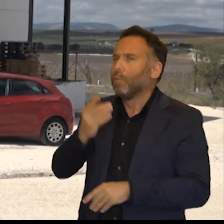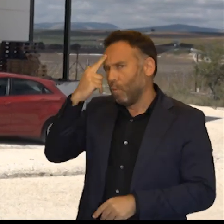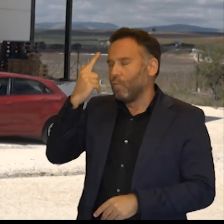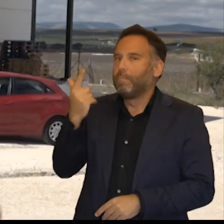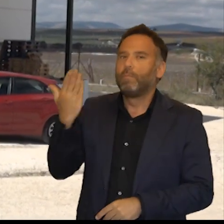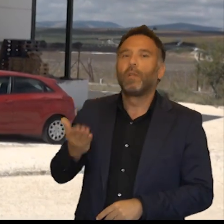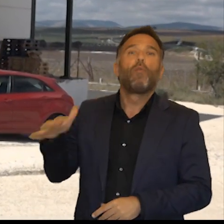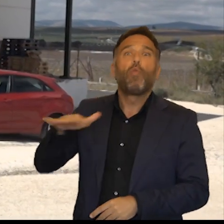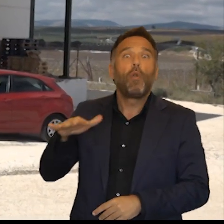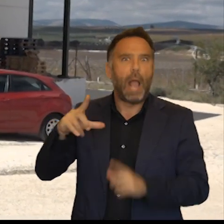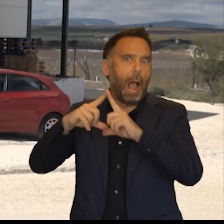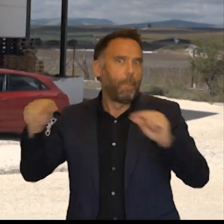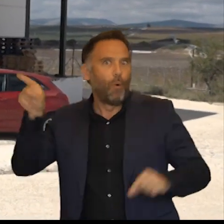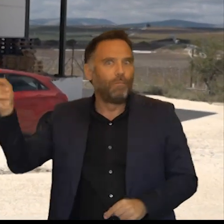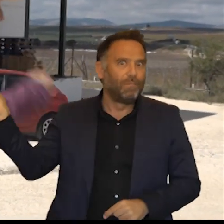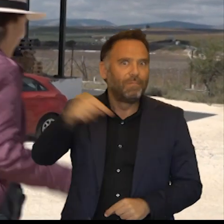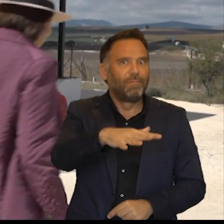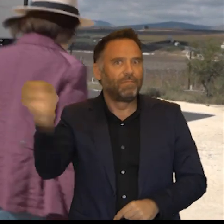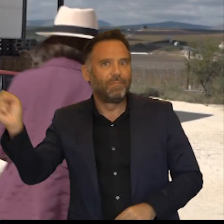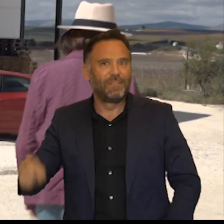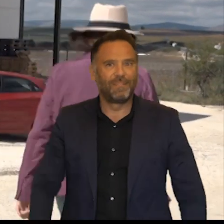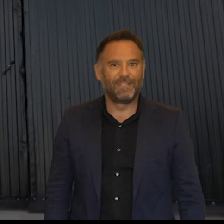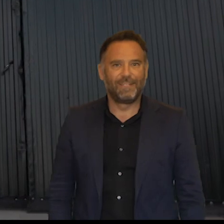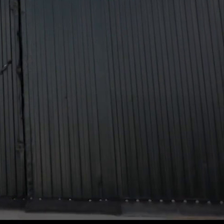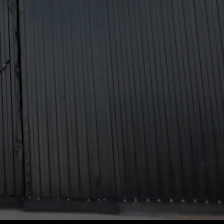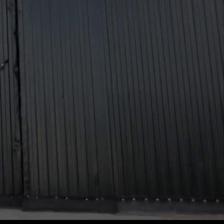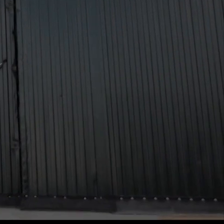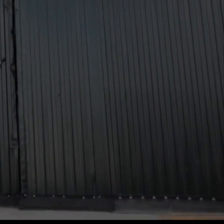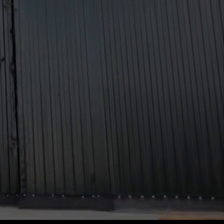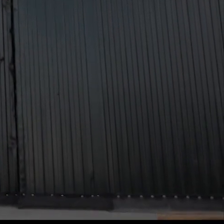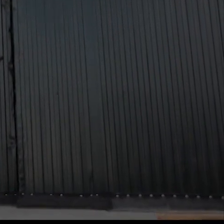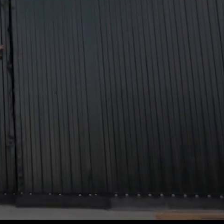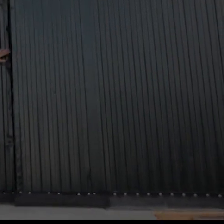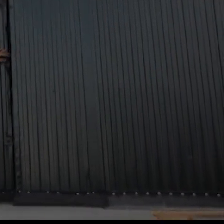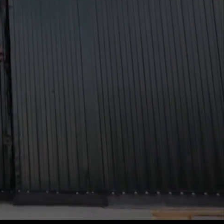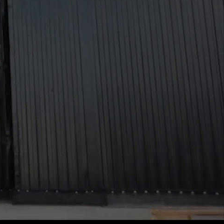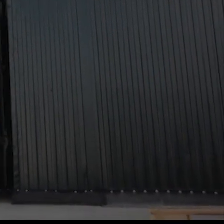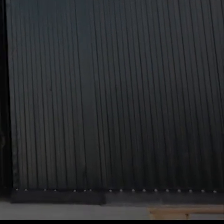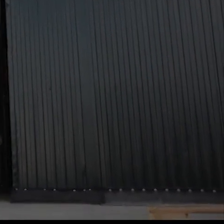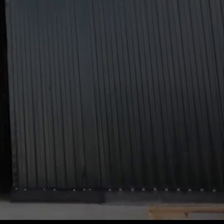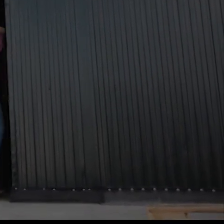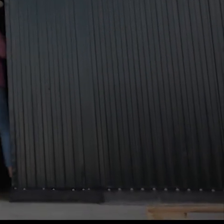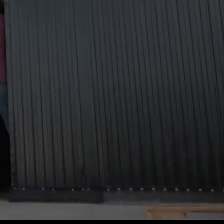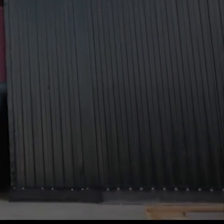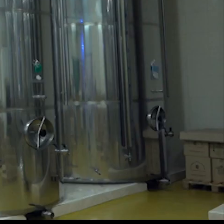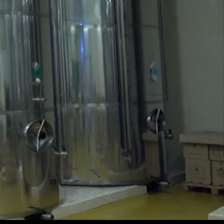en Japón. Vamos a conocerlo. Vamos a probarlo.